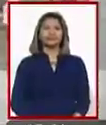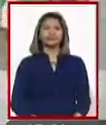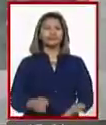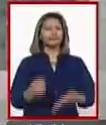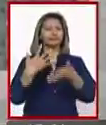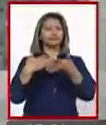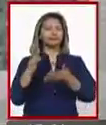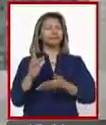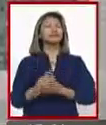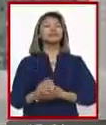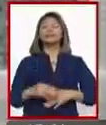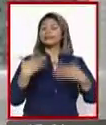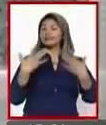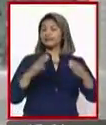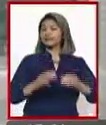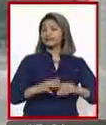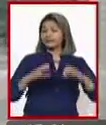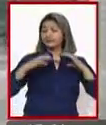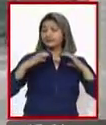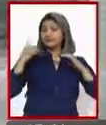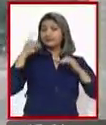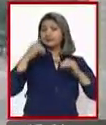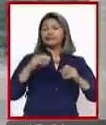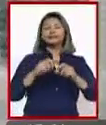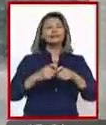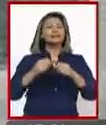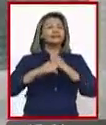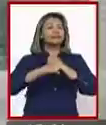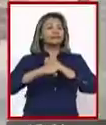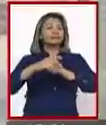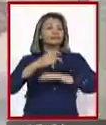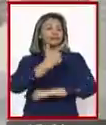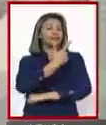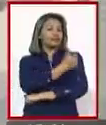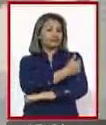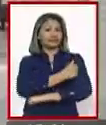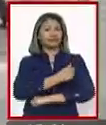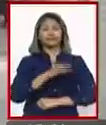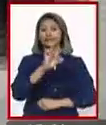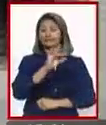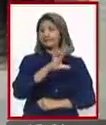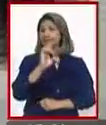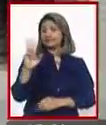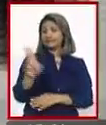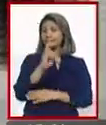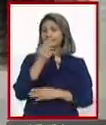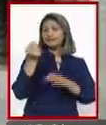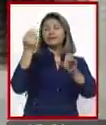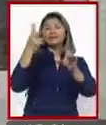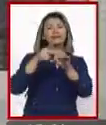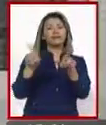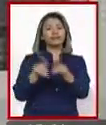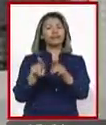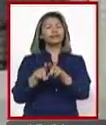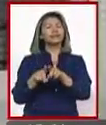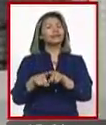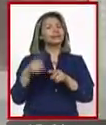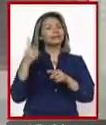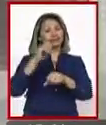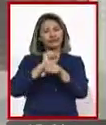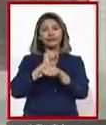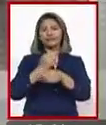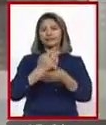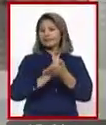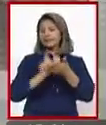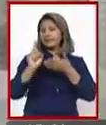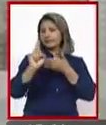Estudiantes de veterinaria son capacitados para la gran campaña de vacunación antirrábica. 900 universitarios participarán también de las movilizaciones este